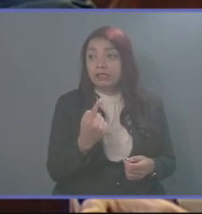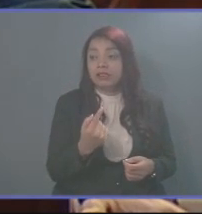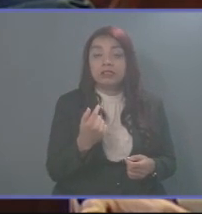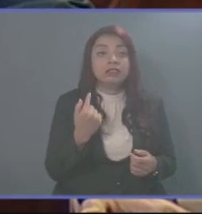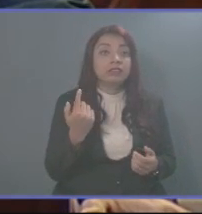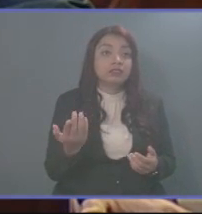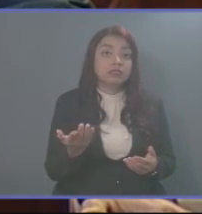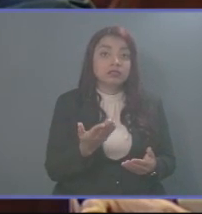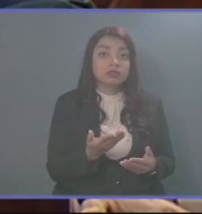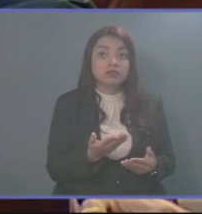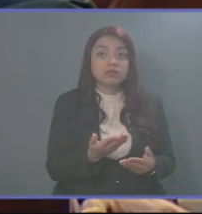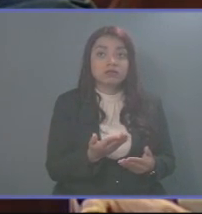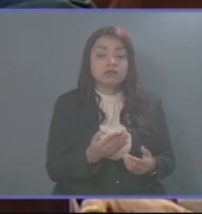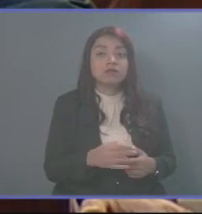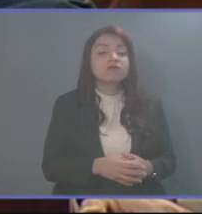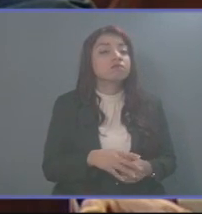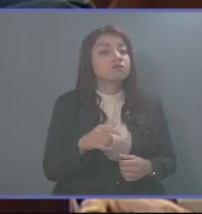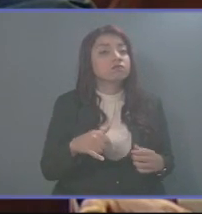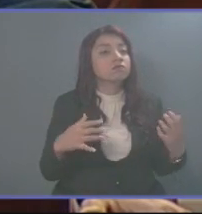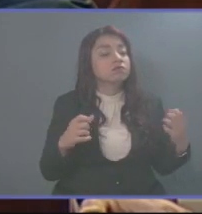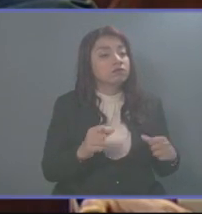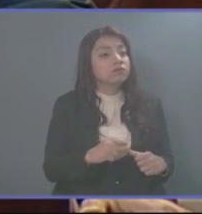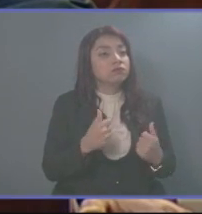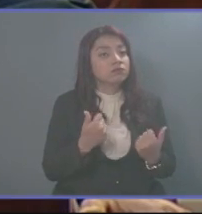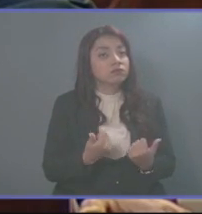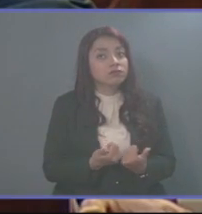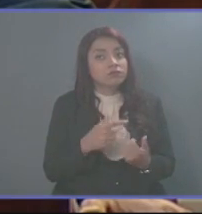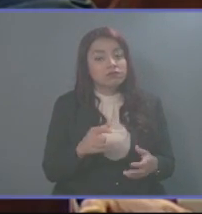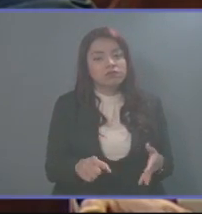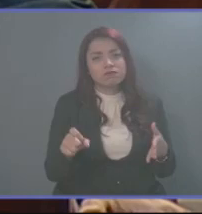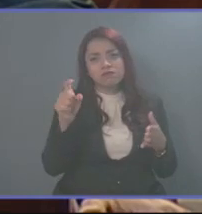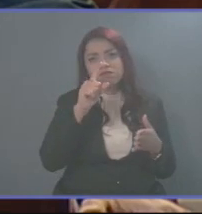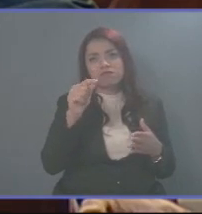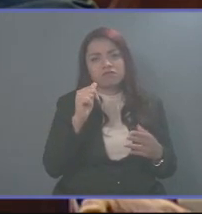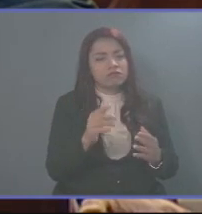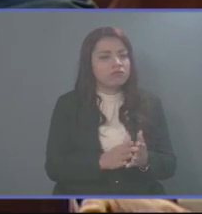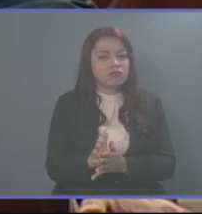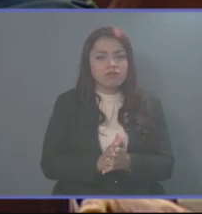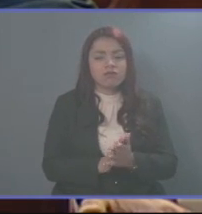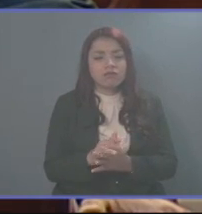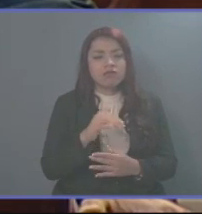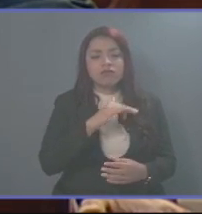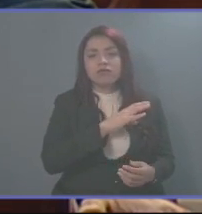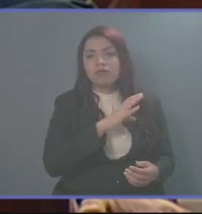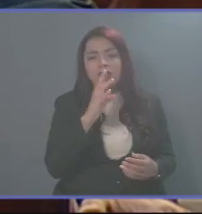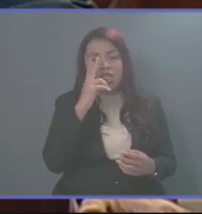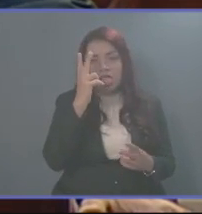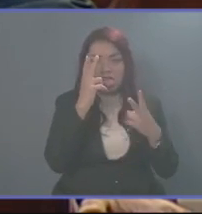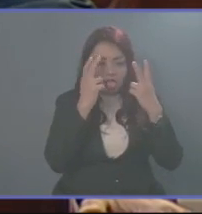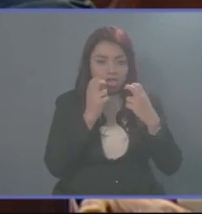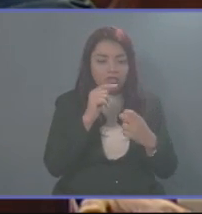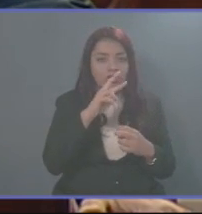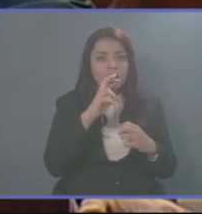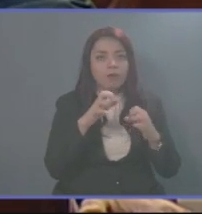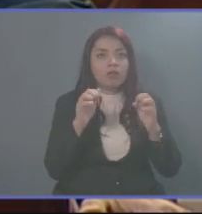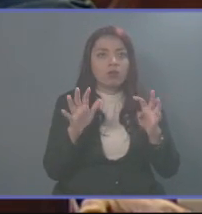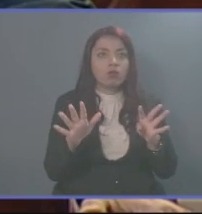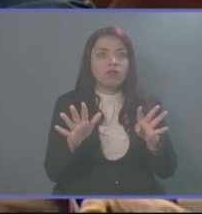Gente, esta asociación es una entidad sin fines de lucro registrada en El Salvador en el año